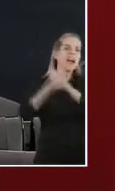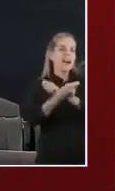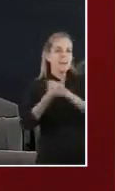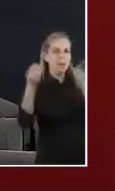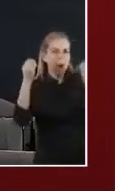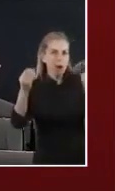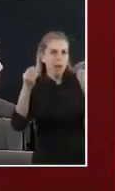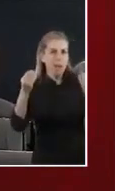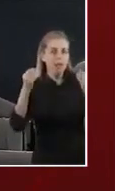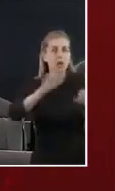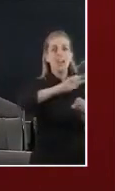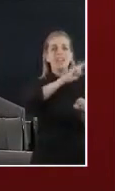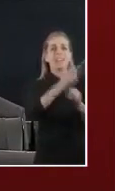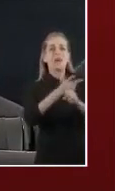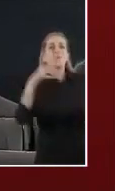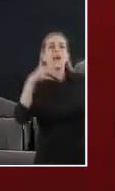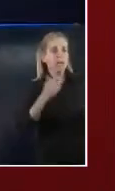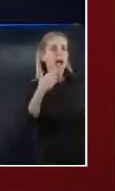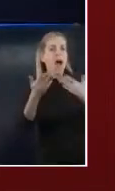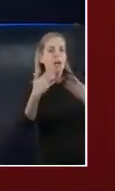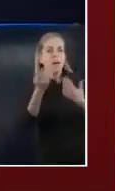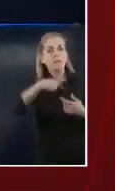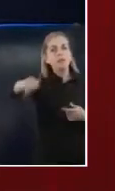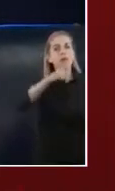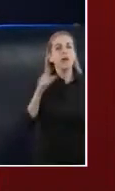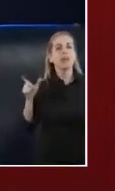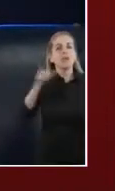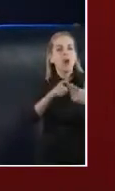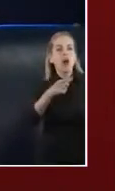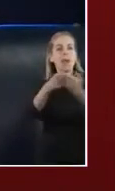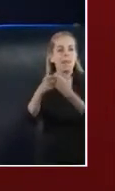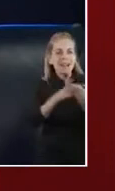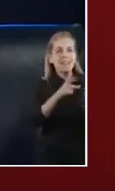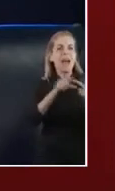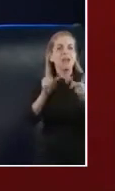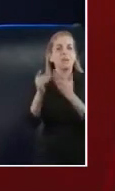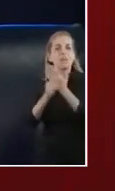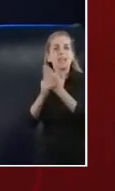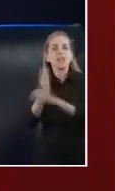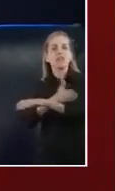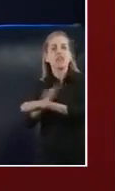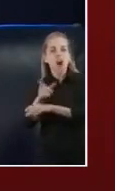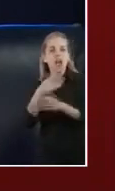se le permite importar, con lo cual las cosas